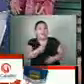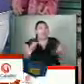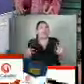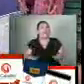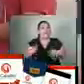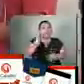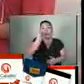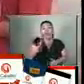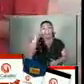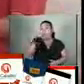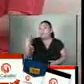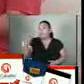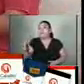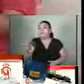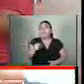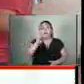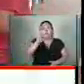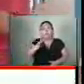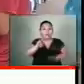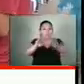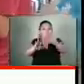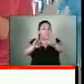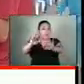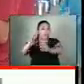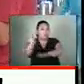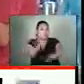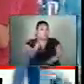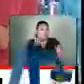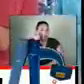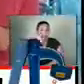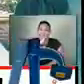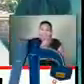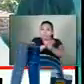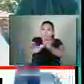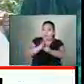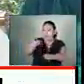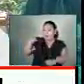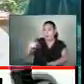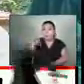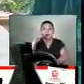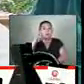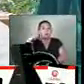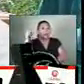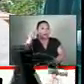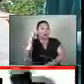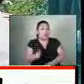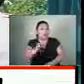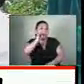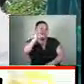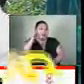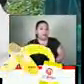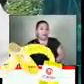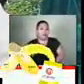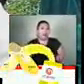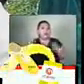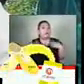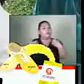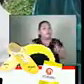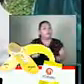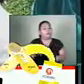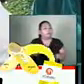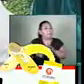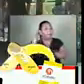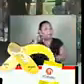el promedio de contagios es de 288 personas. El pasado 10 de agosto, el Ministerio de Salud registró más de 300